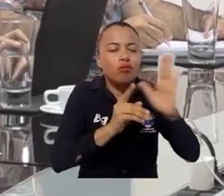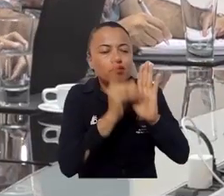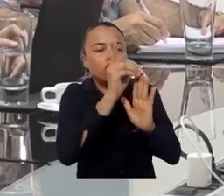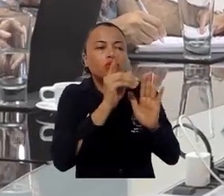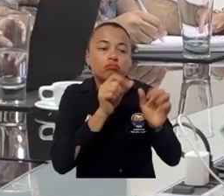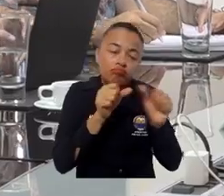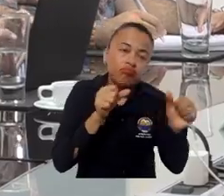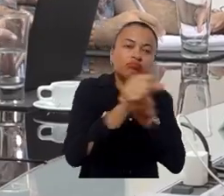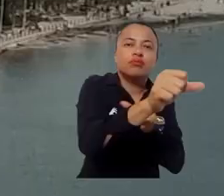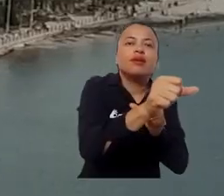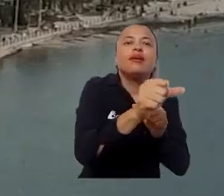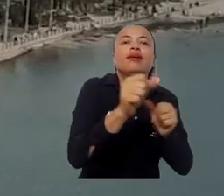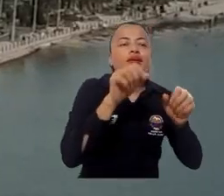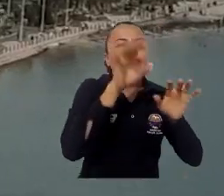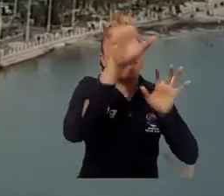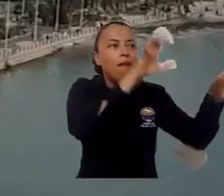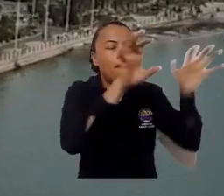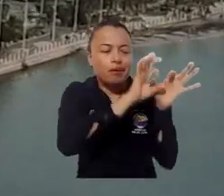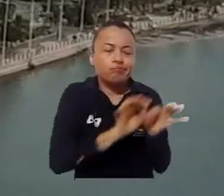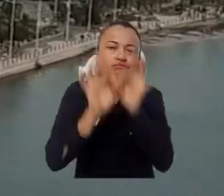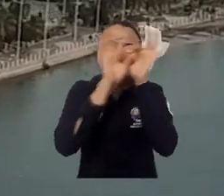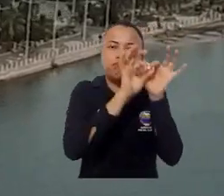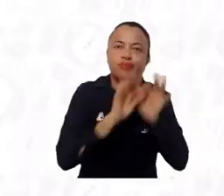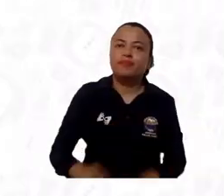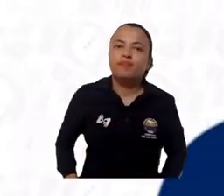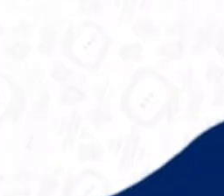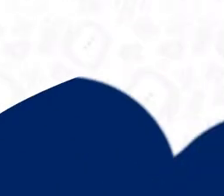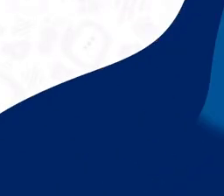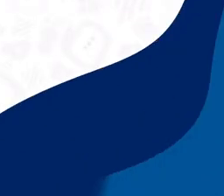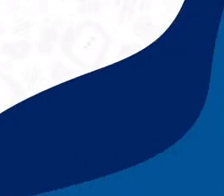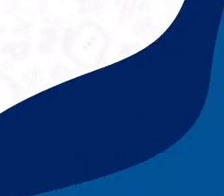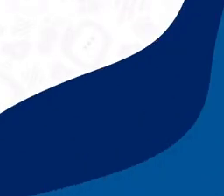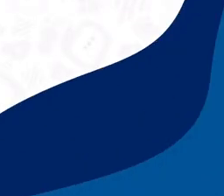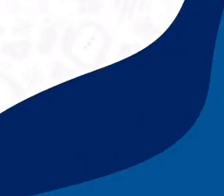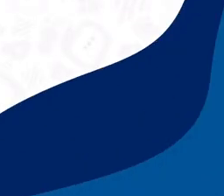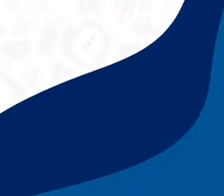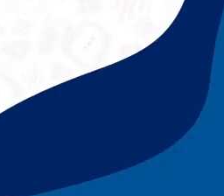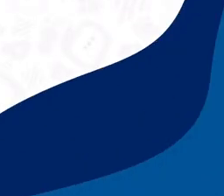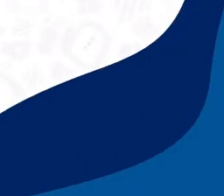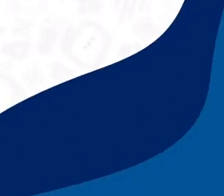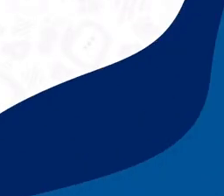y acciones de cara a los 500 años de Santa Marta.